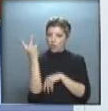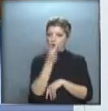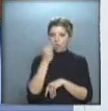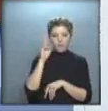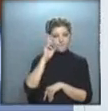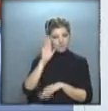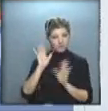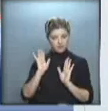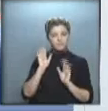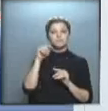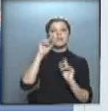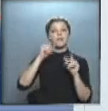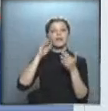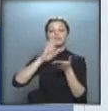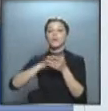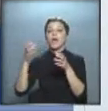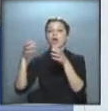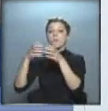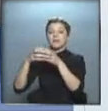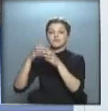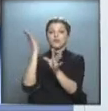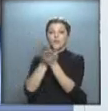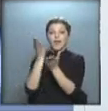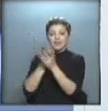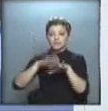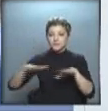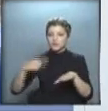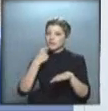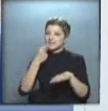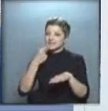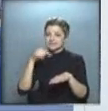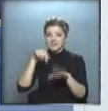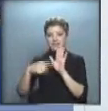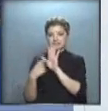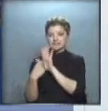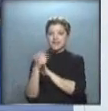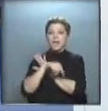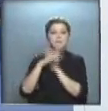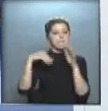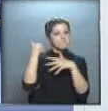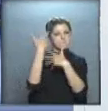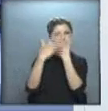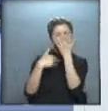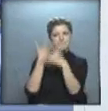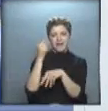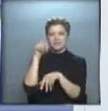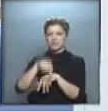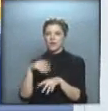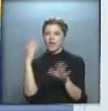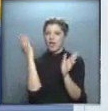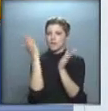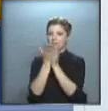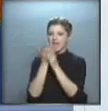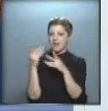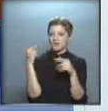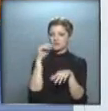mismo sentido, la Convención sobre los Derechos del Niño afirma de manera categórica que el maltrato constituye una abierta vulneración de los derechos humanos